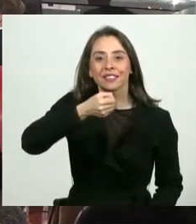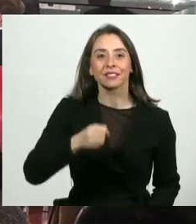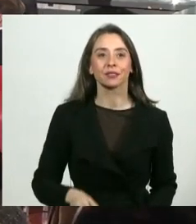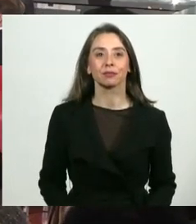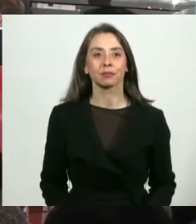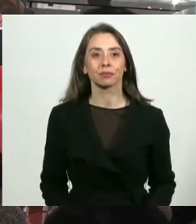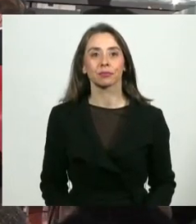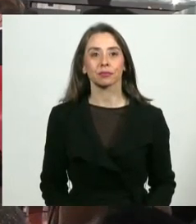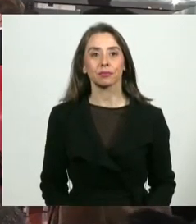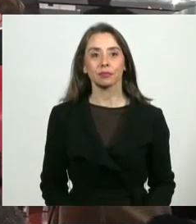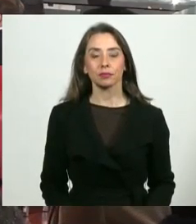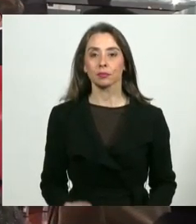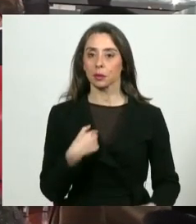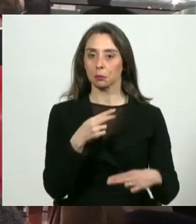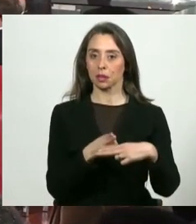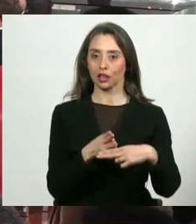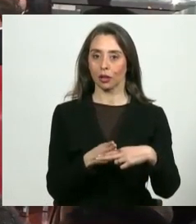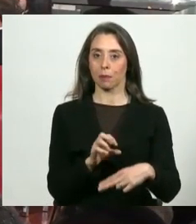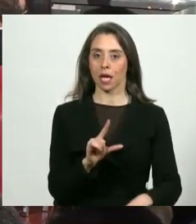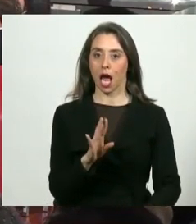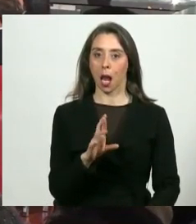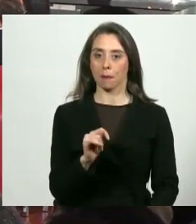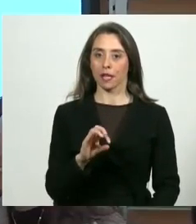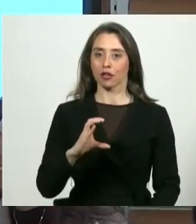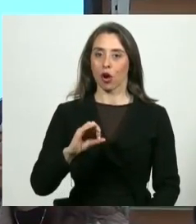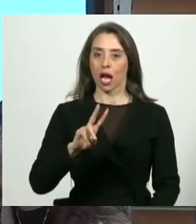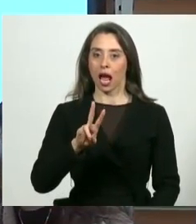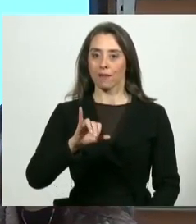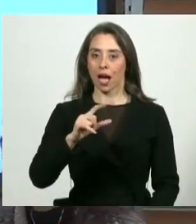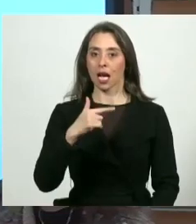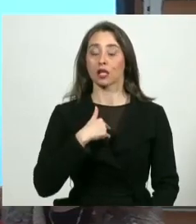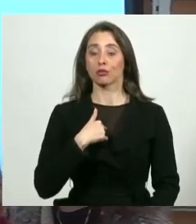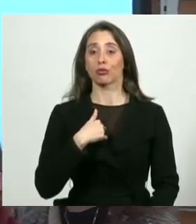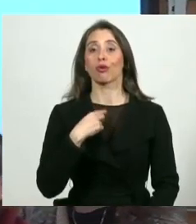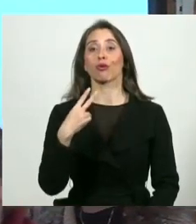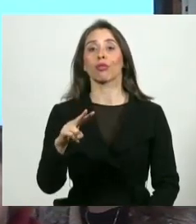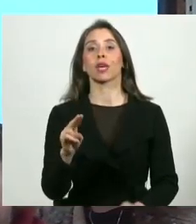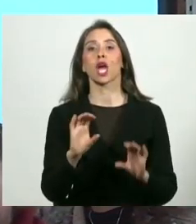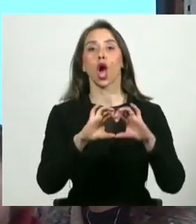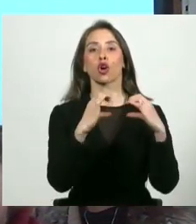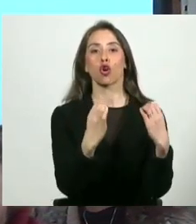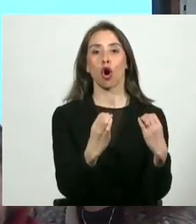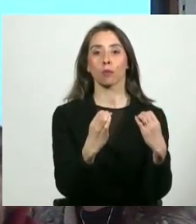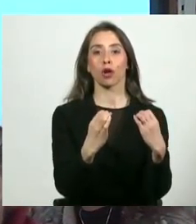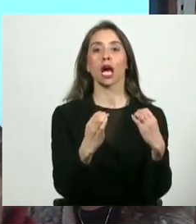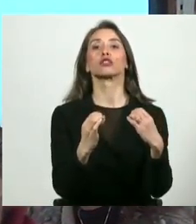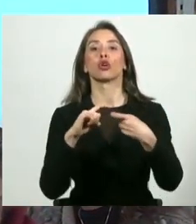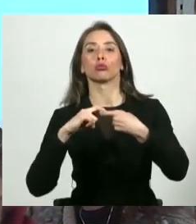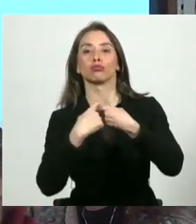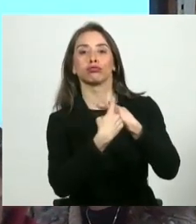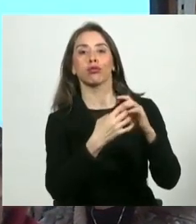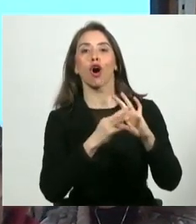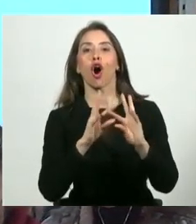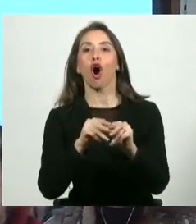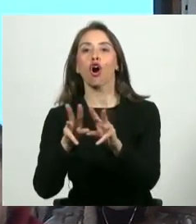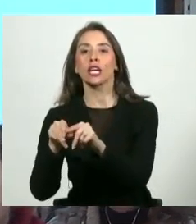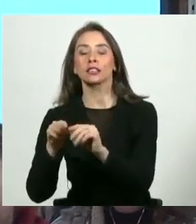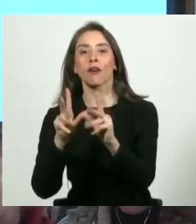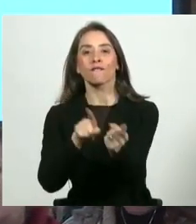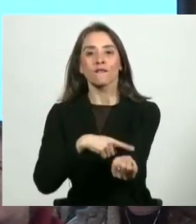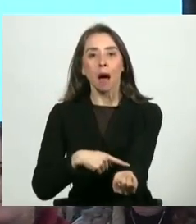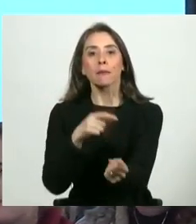Bien. Mi nombre es Alberto Carvajal. Pertenezco a una corporación de organizaciones de familiares,